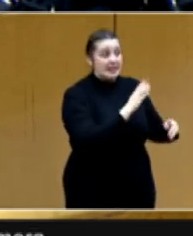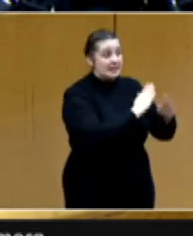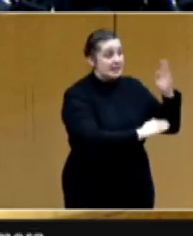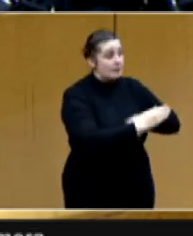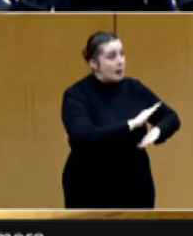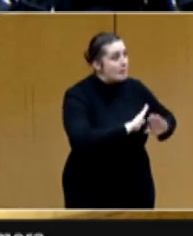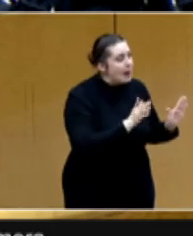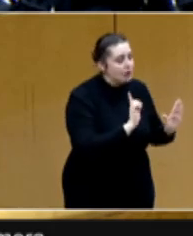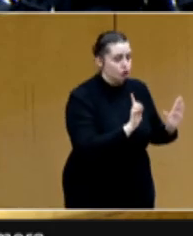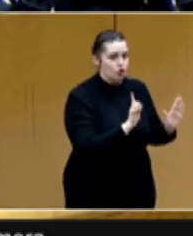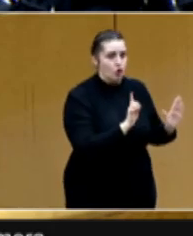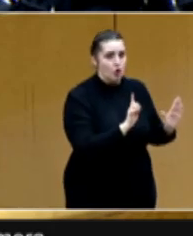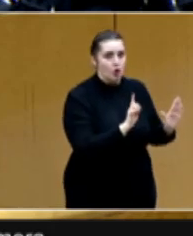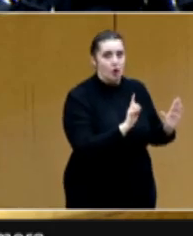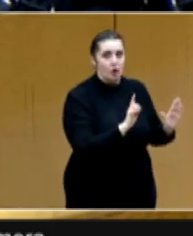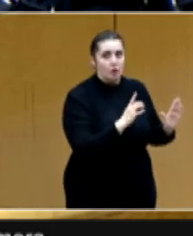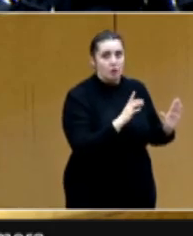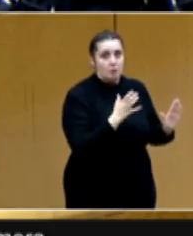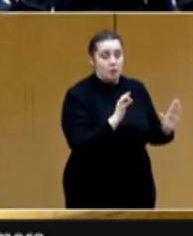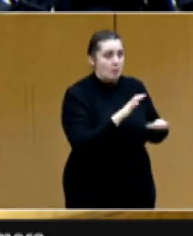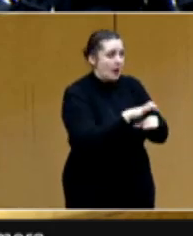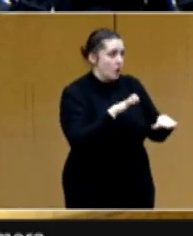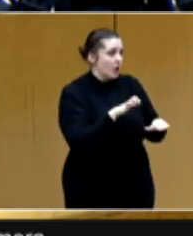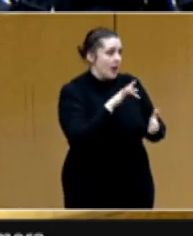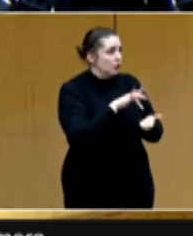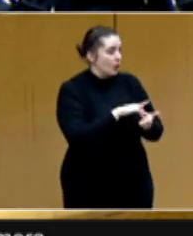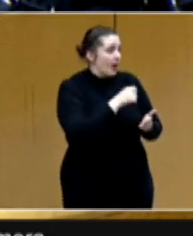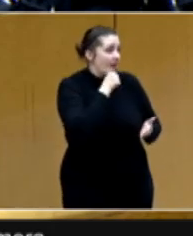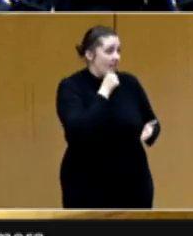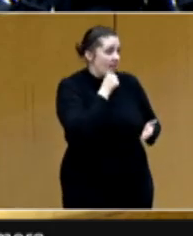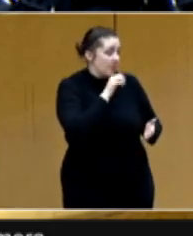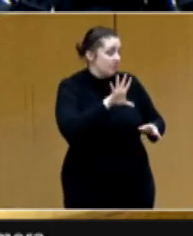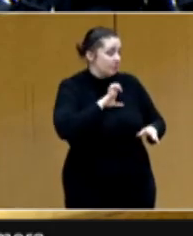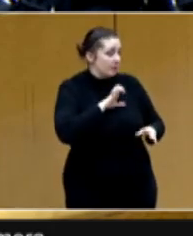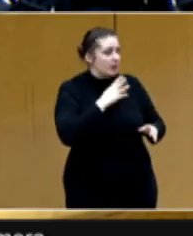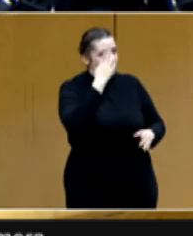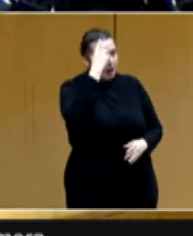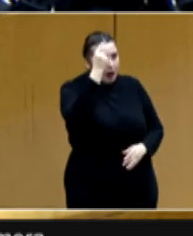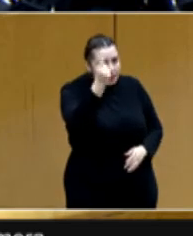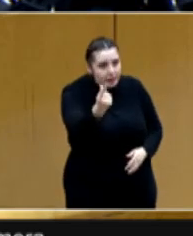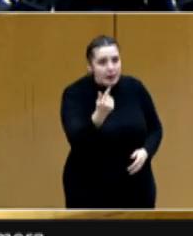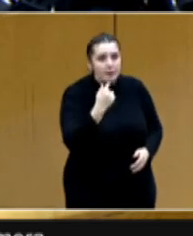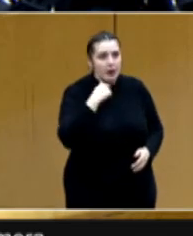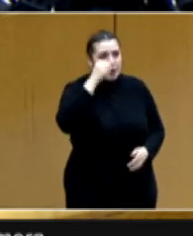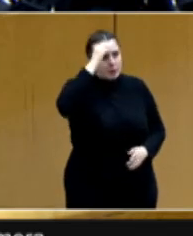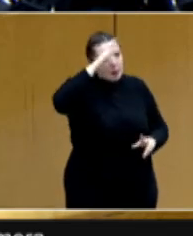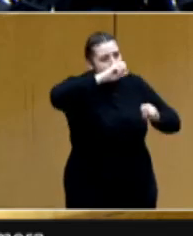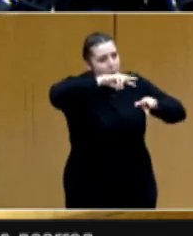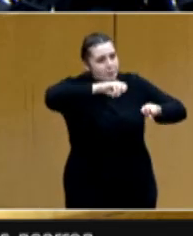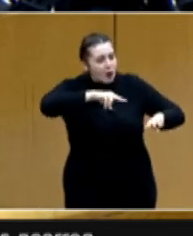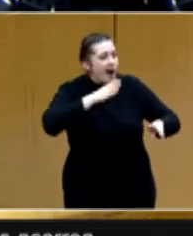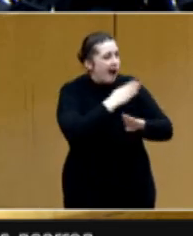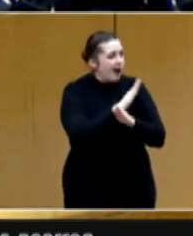que en buena parte de los casos acarrea la edad el alzheimer el deterioro cognitivo a los que antes se aludían